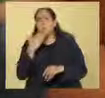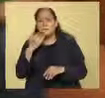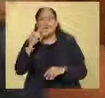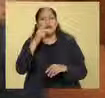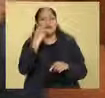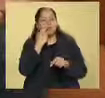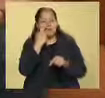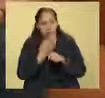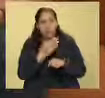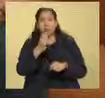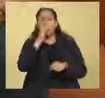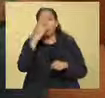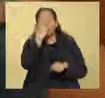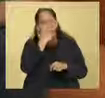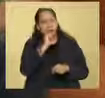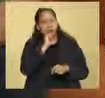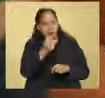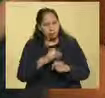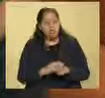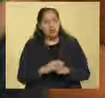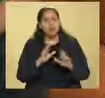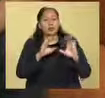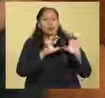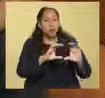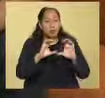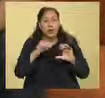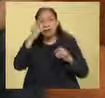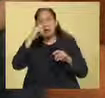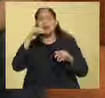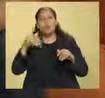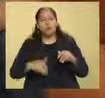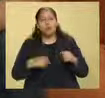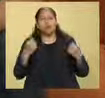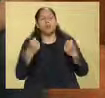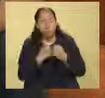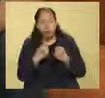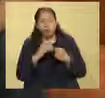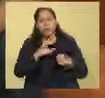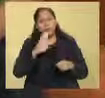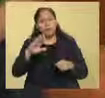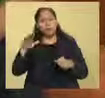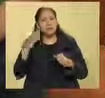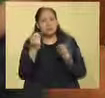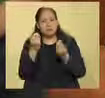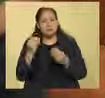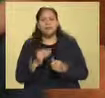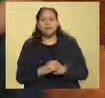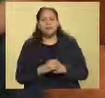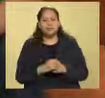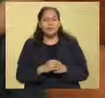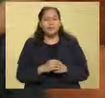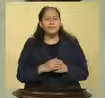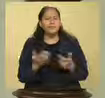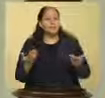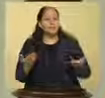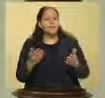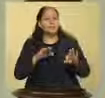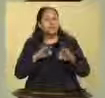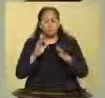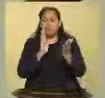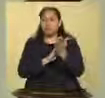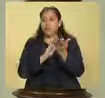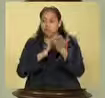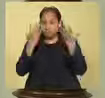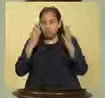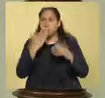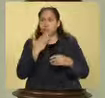responsablemente claro que se cuiden para bajar las estadísticas que la verdad están bastante fuertes que esté labor tan loable